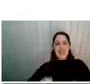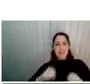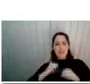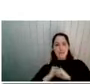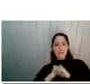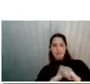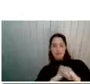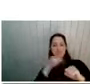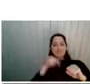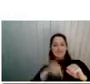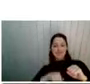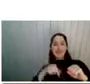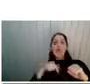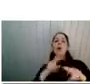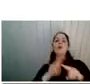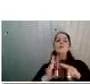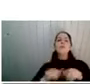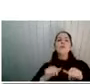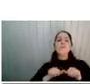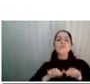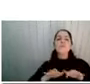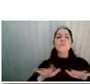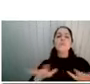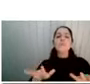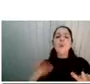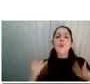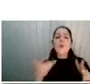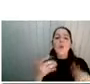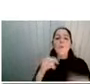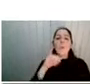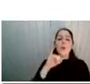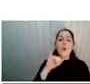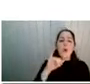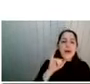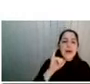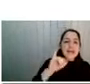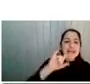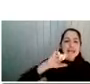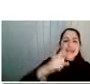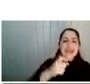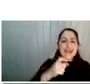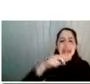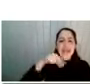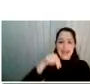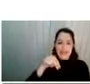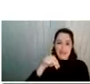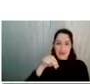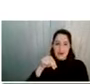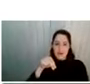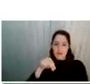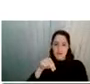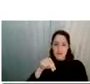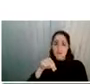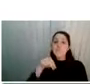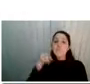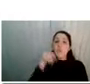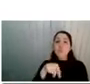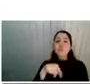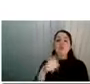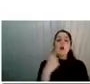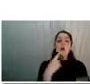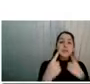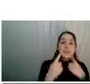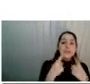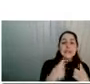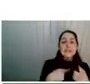IgM. Y entonces estos test lo que hacen es detectar si están estos anticuerpos, y algunos